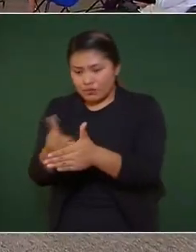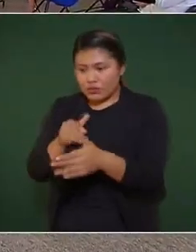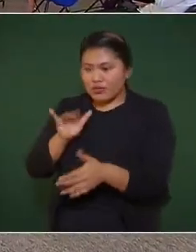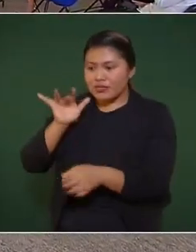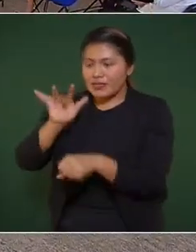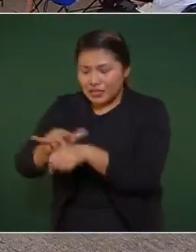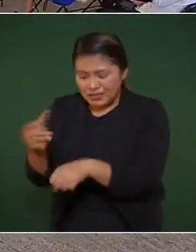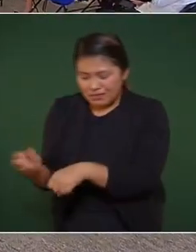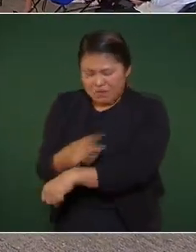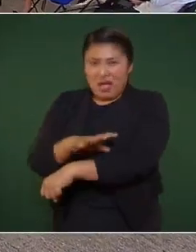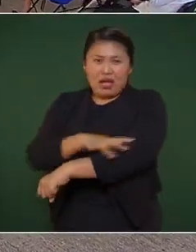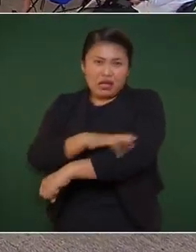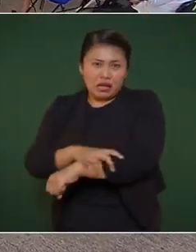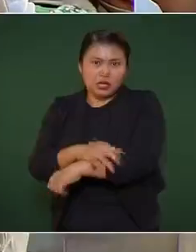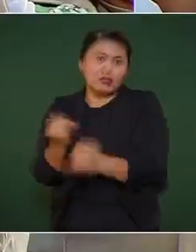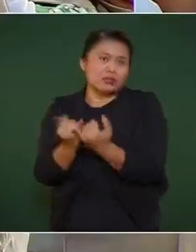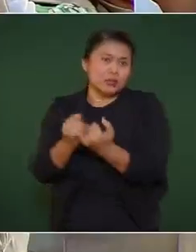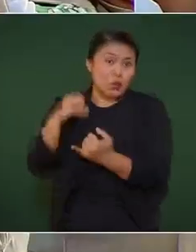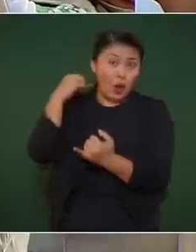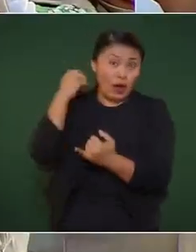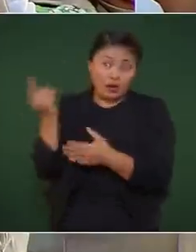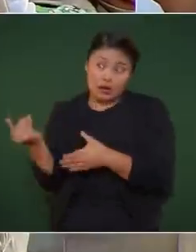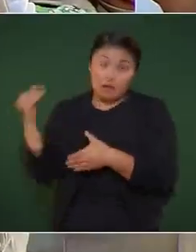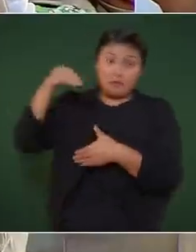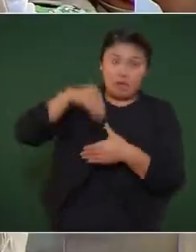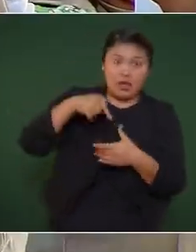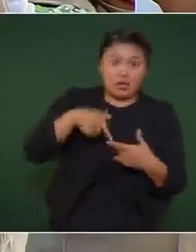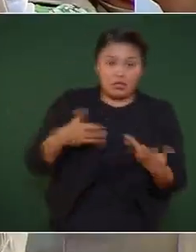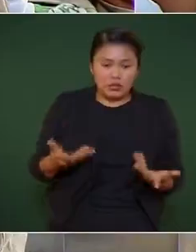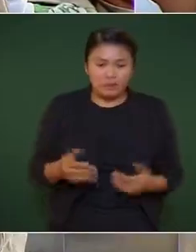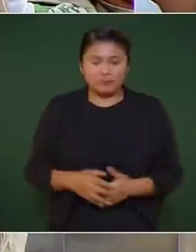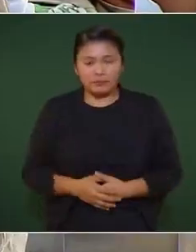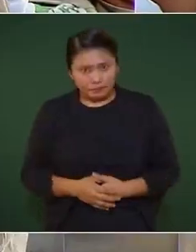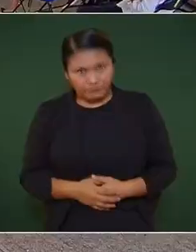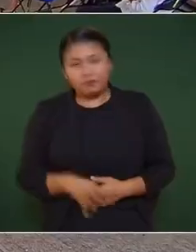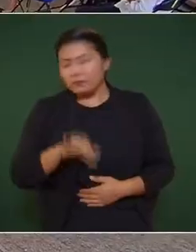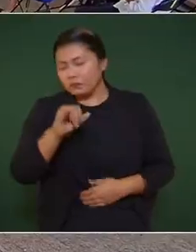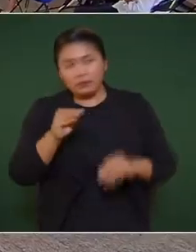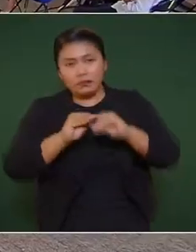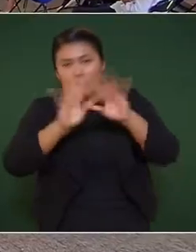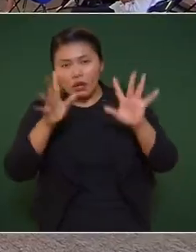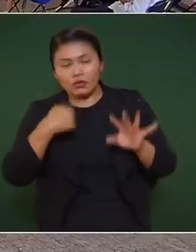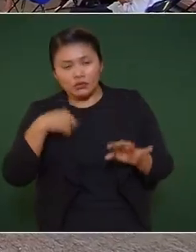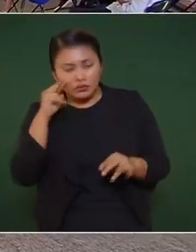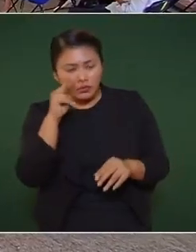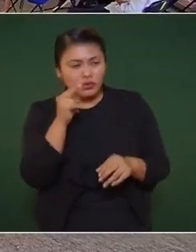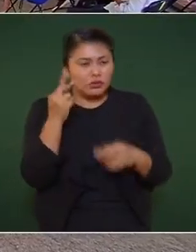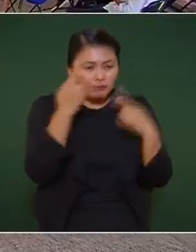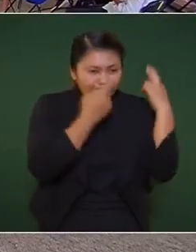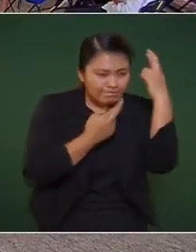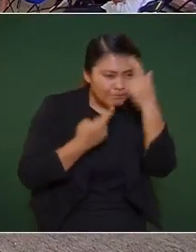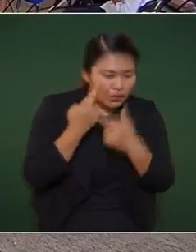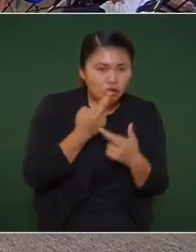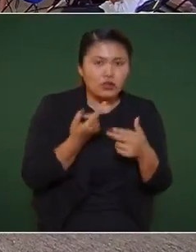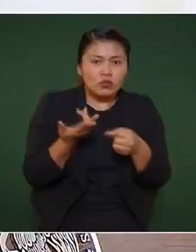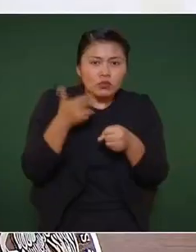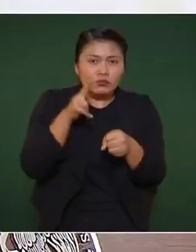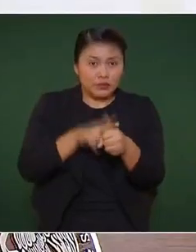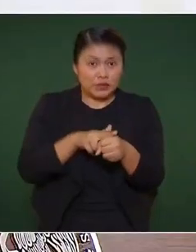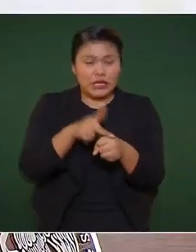los traen también de Oaxaca. Así entonces es prioritario. Están ampliando las capacidades de los hospitales. La buena